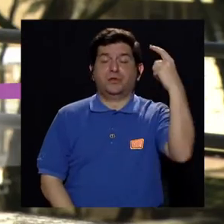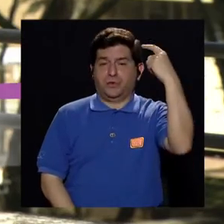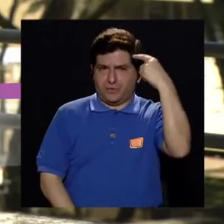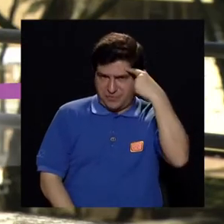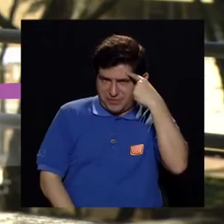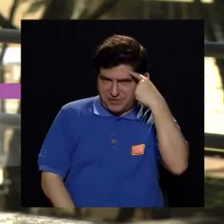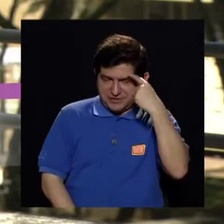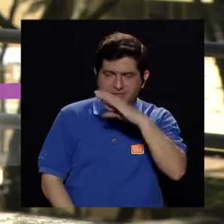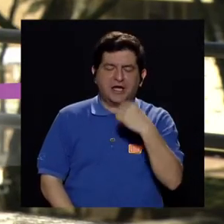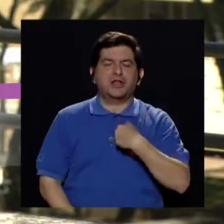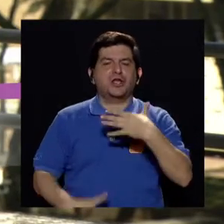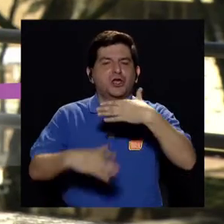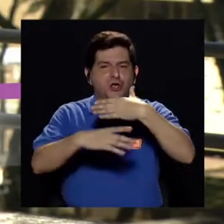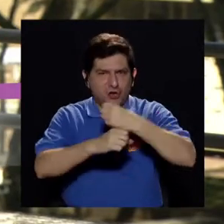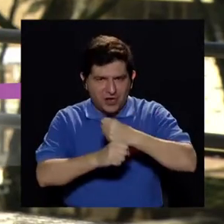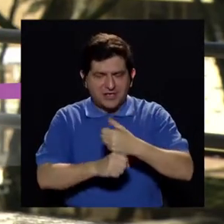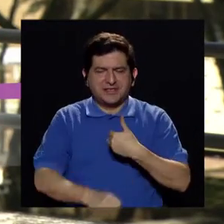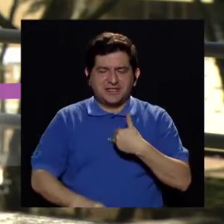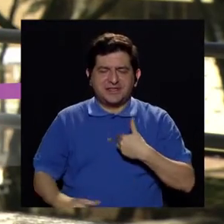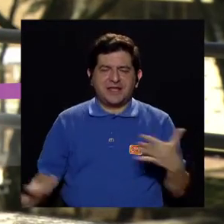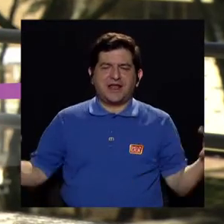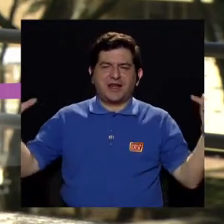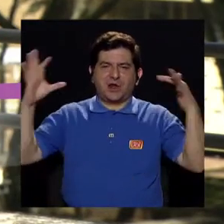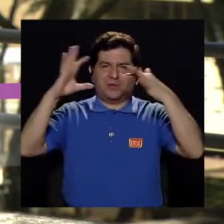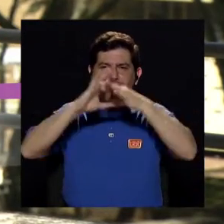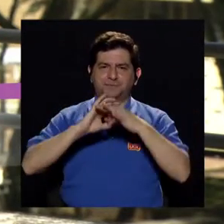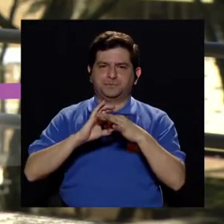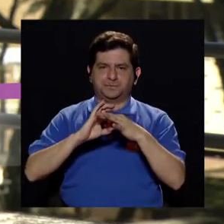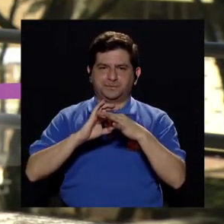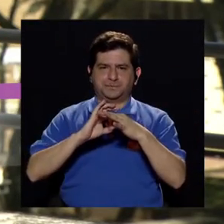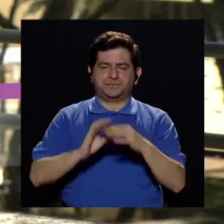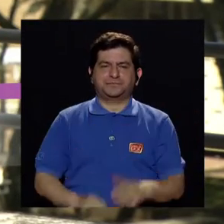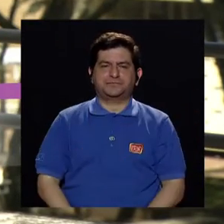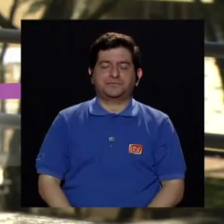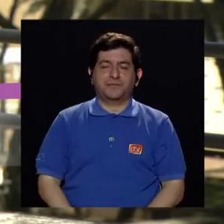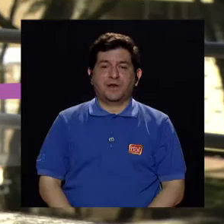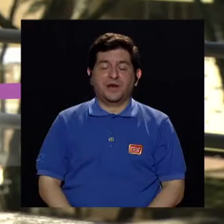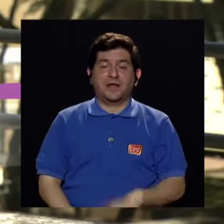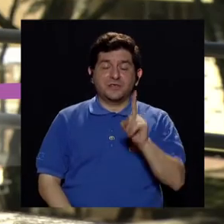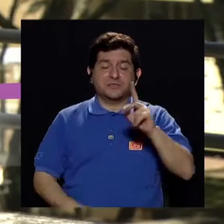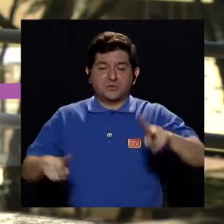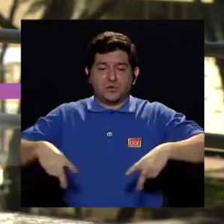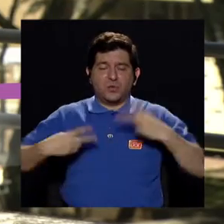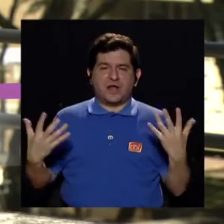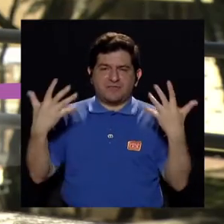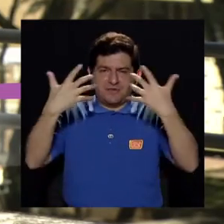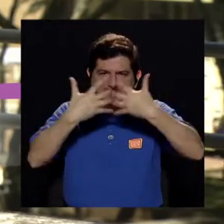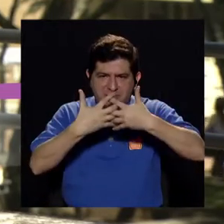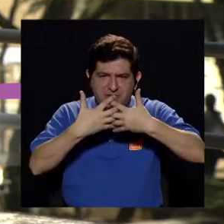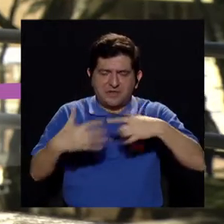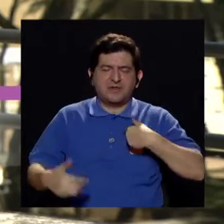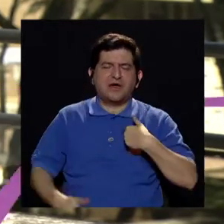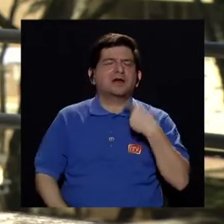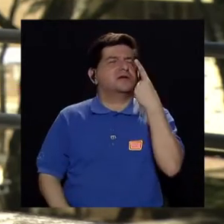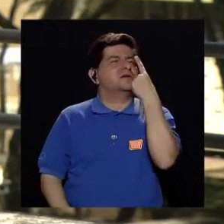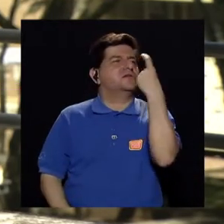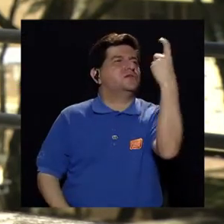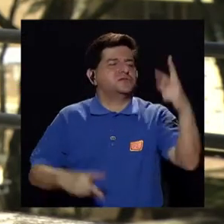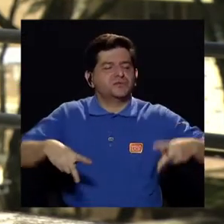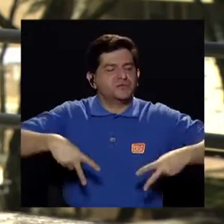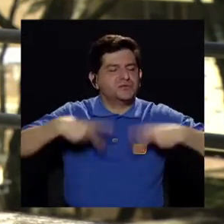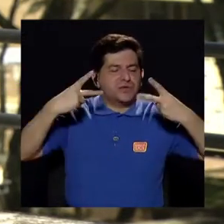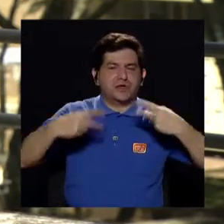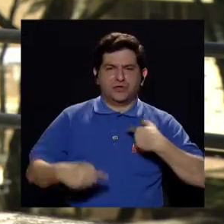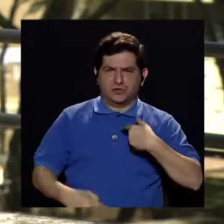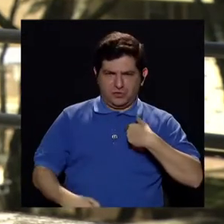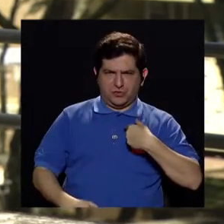pienso y lo que hago tiene coherencia. Vivir en congruencia. Si sueño una vida, preguntarme,